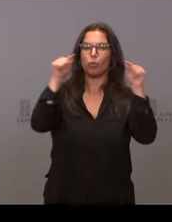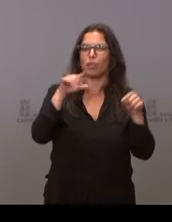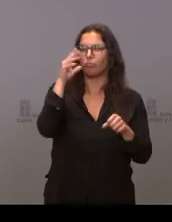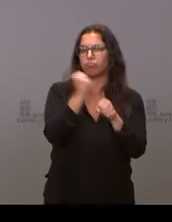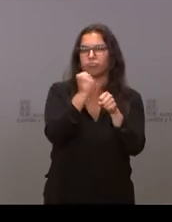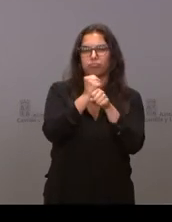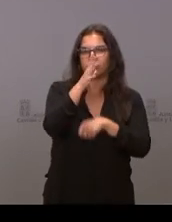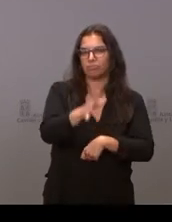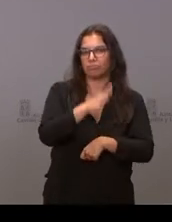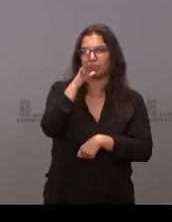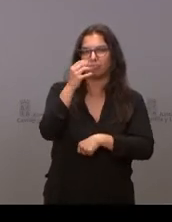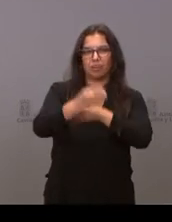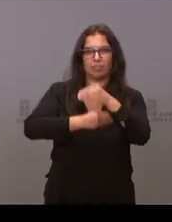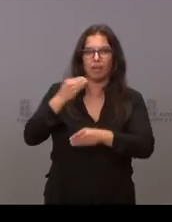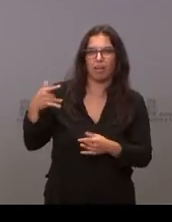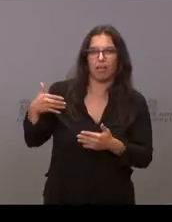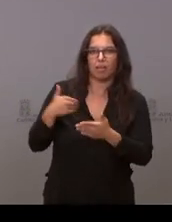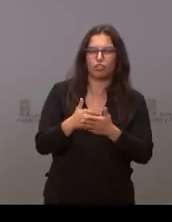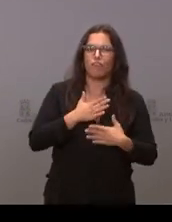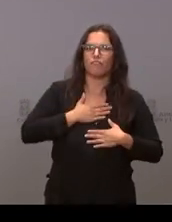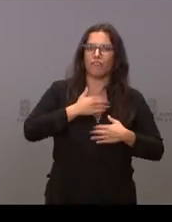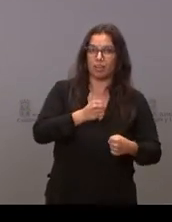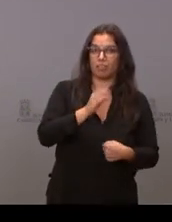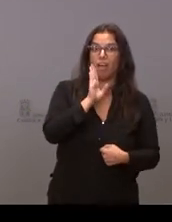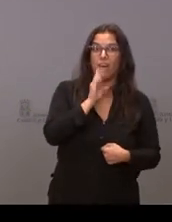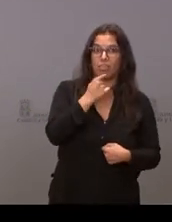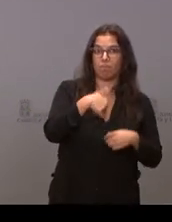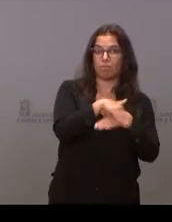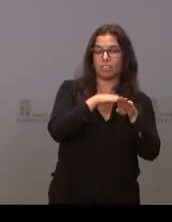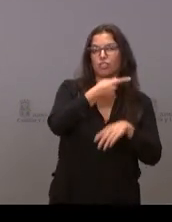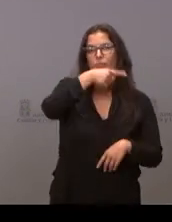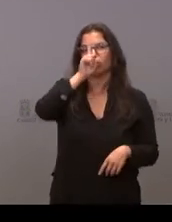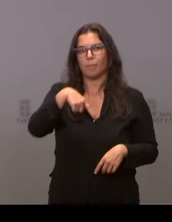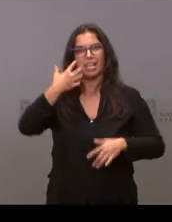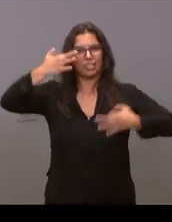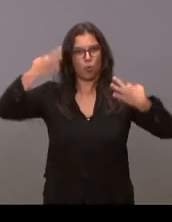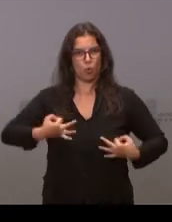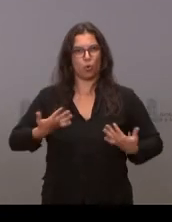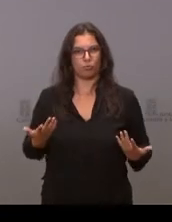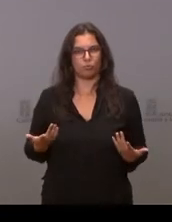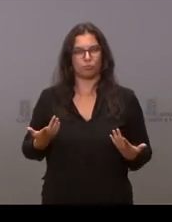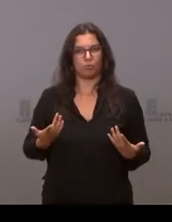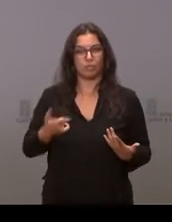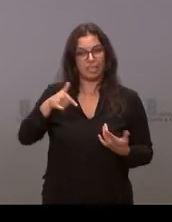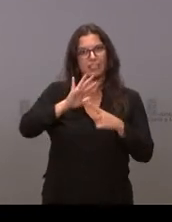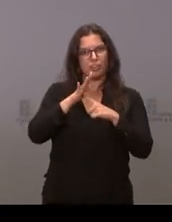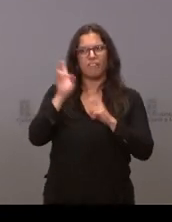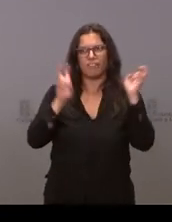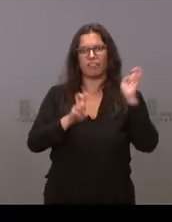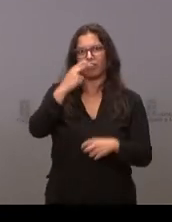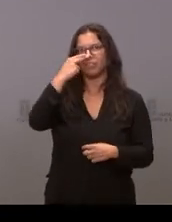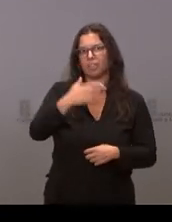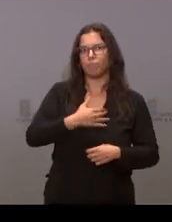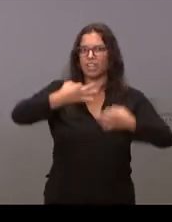trabajo que habéis hecho, no solo valiente, como decías, sino también seguro. Esta es una feria segura, como se